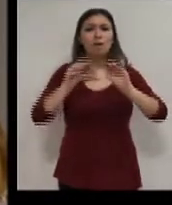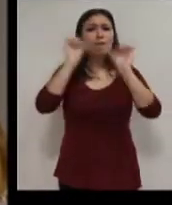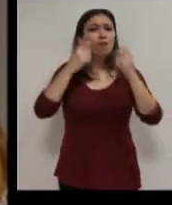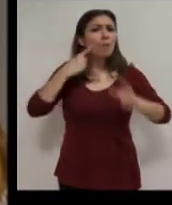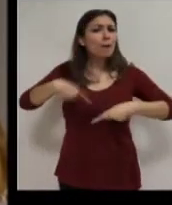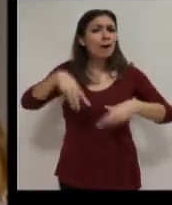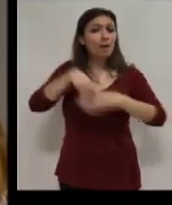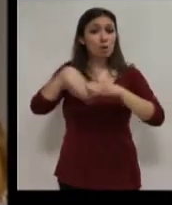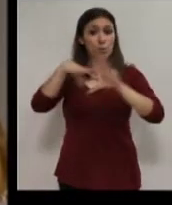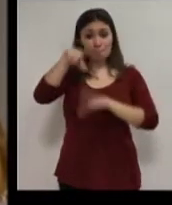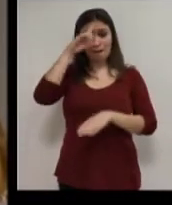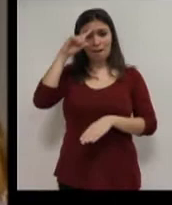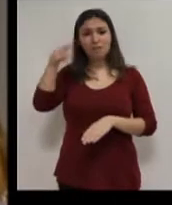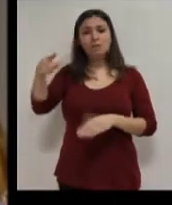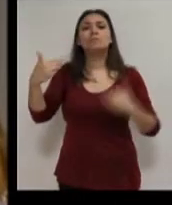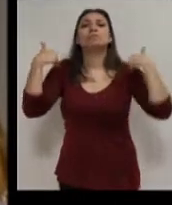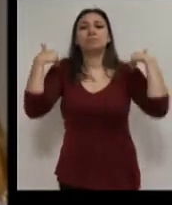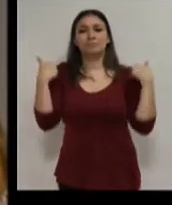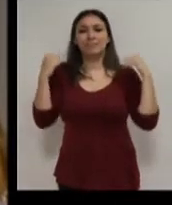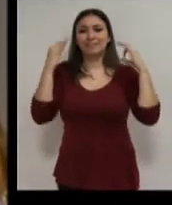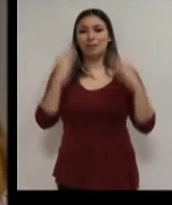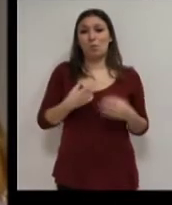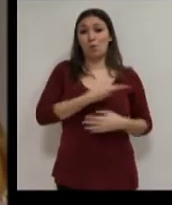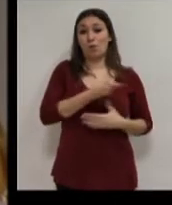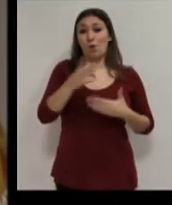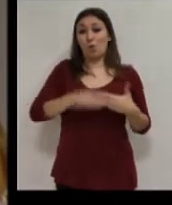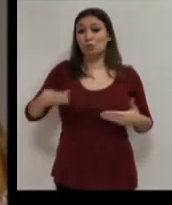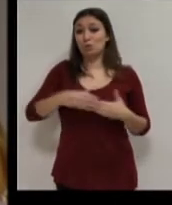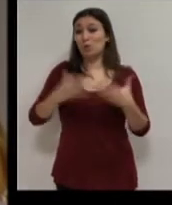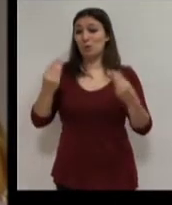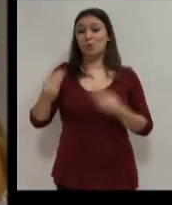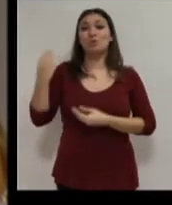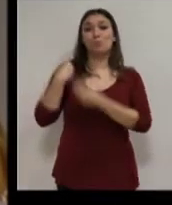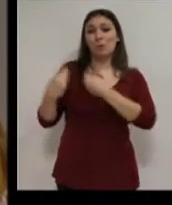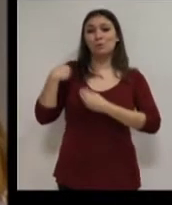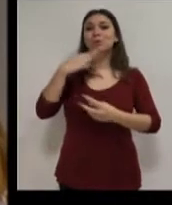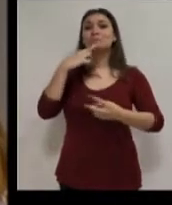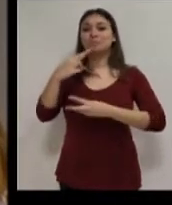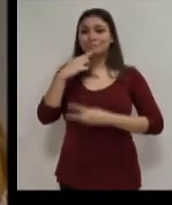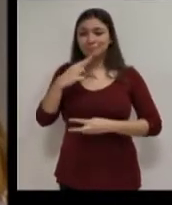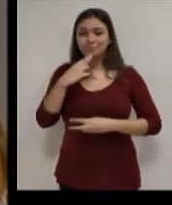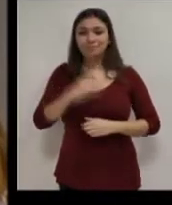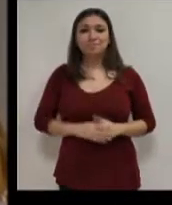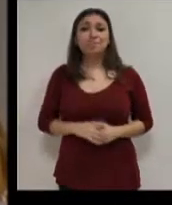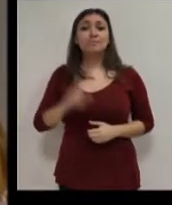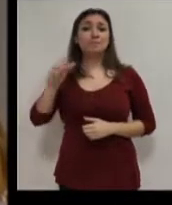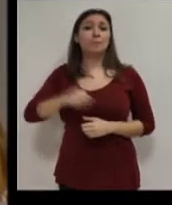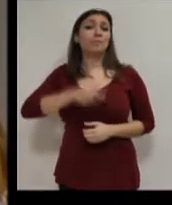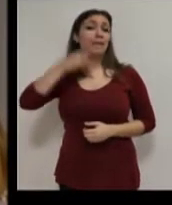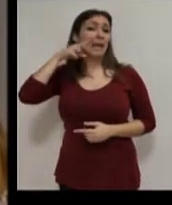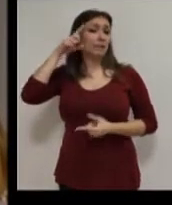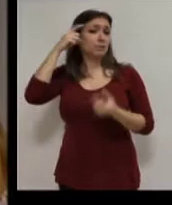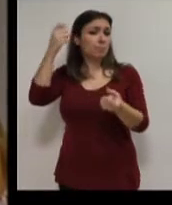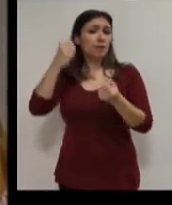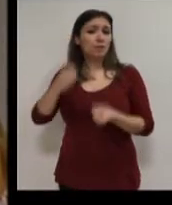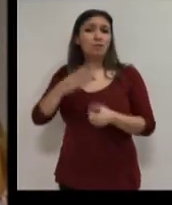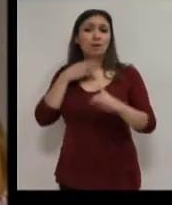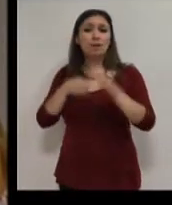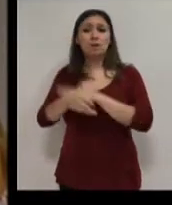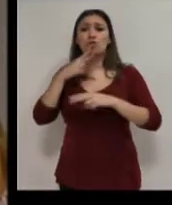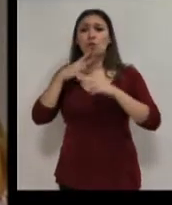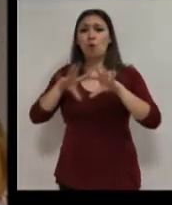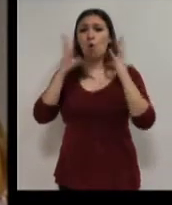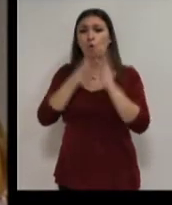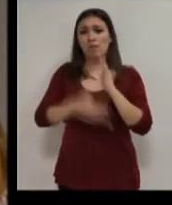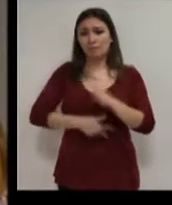encuestas de movilidad y sus modelos de transporte en la Comunidad de Madrid, en la que probablemente muchos como usuarios hayamos podido participar. Es